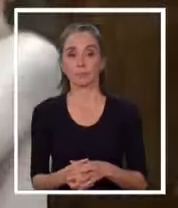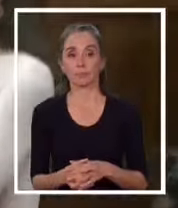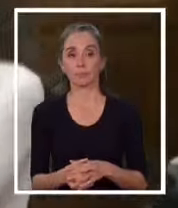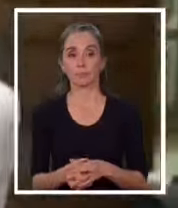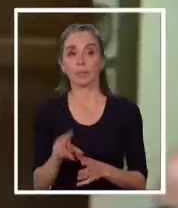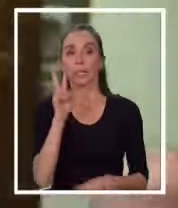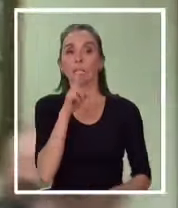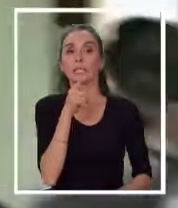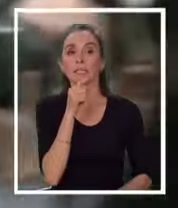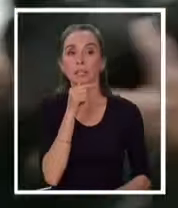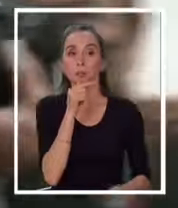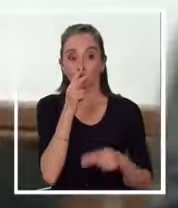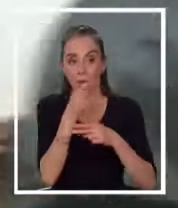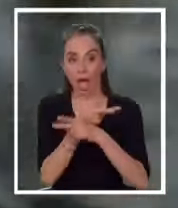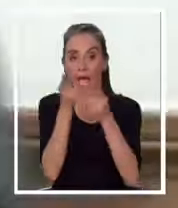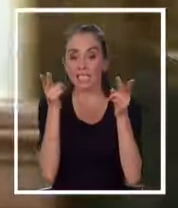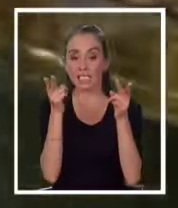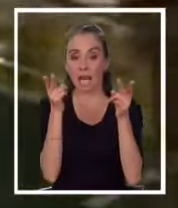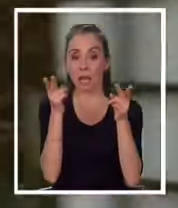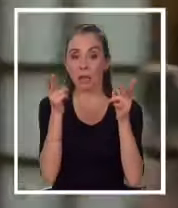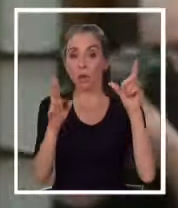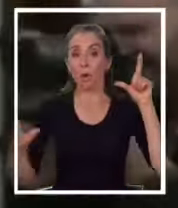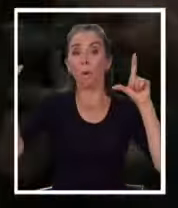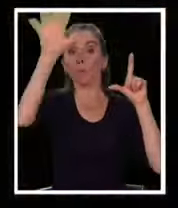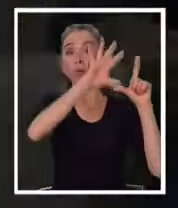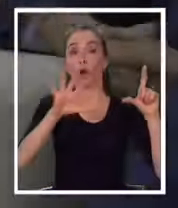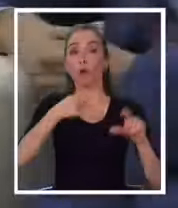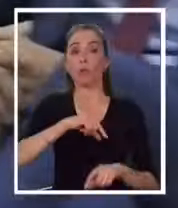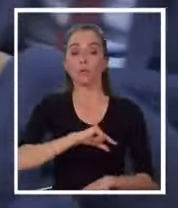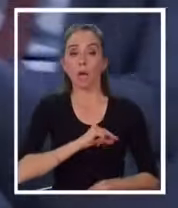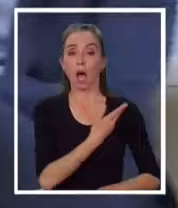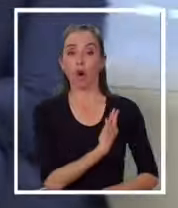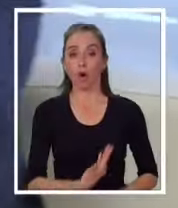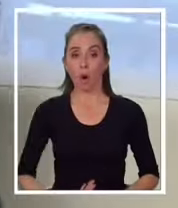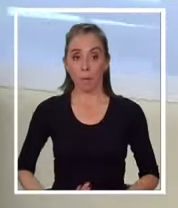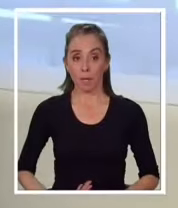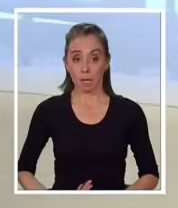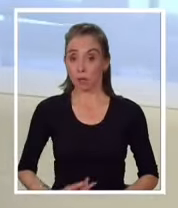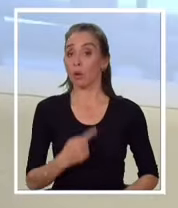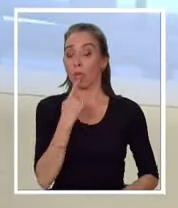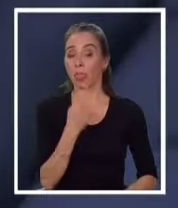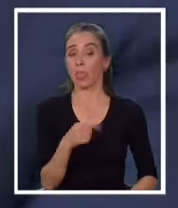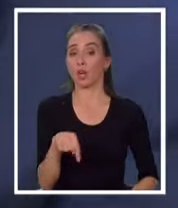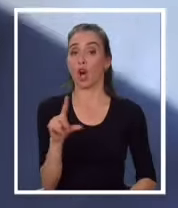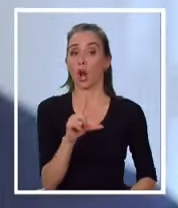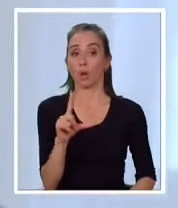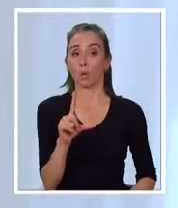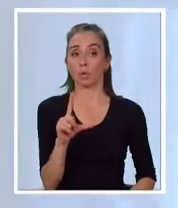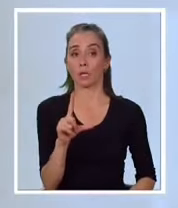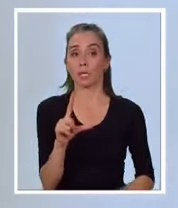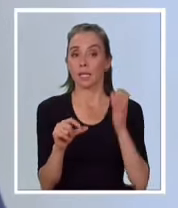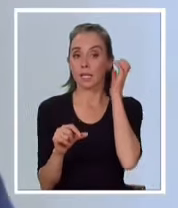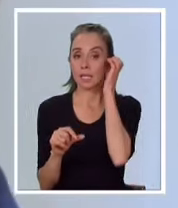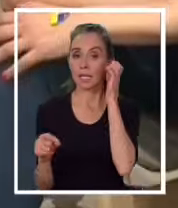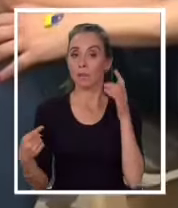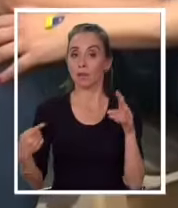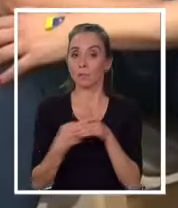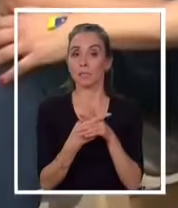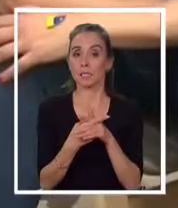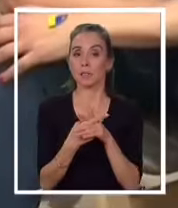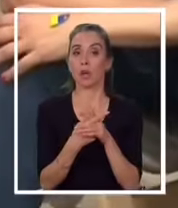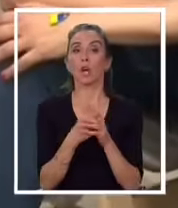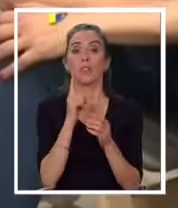Es sin duda el escándalo que sacude a toda España, porque el gobierno de ese país confirmó este lunes la intervención telefónica de nada